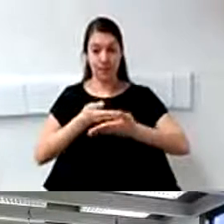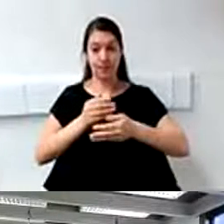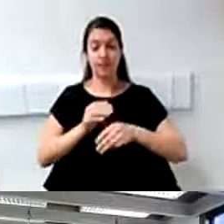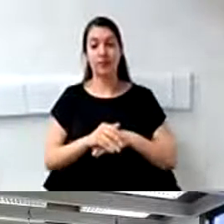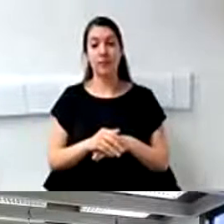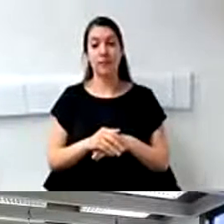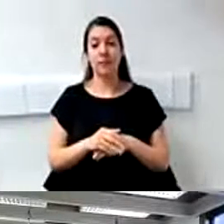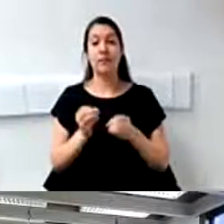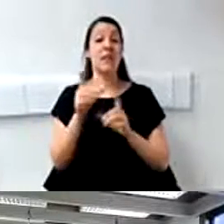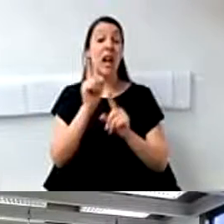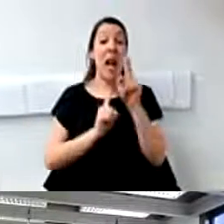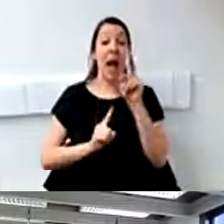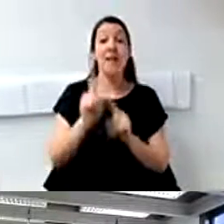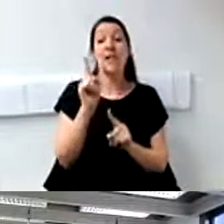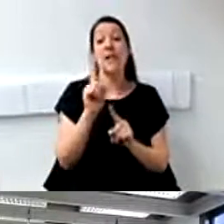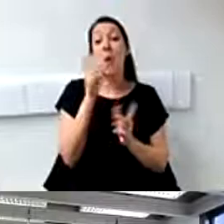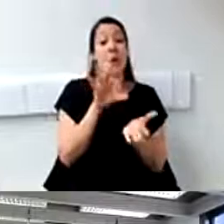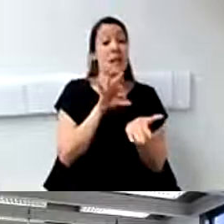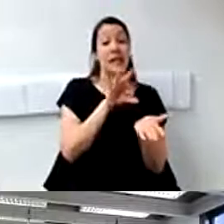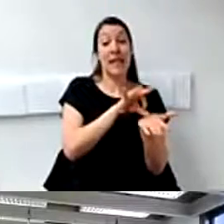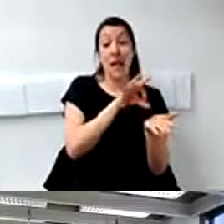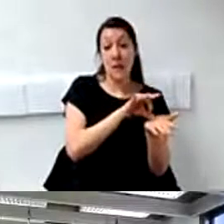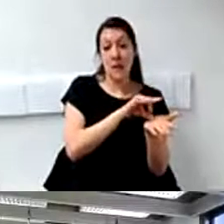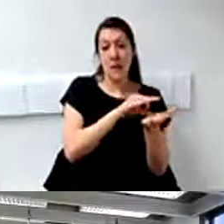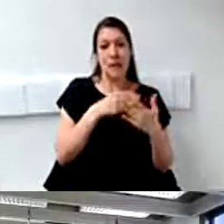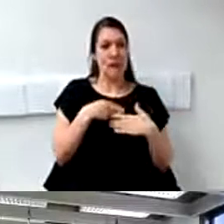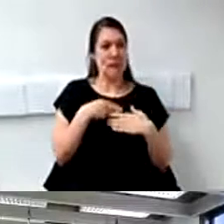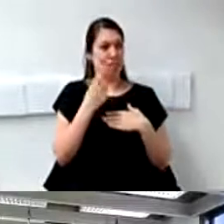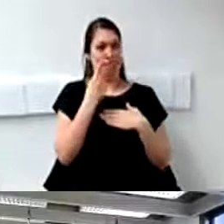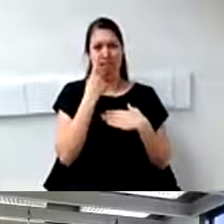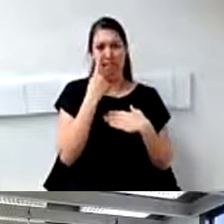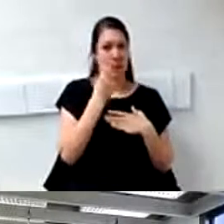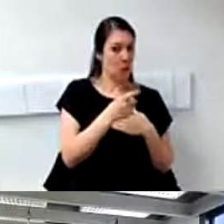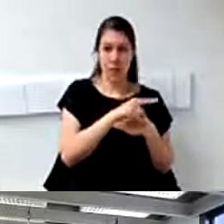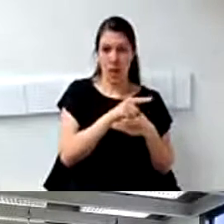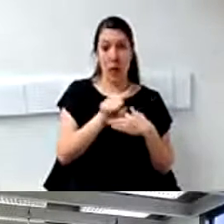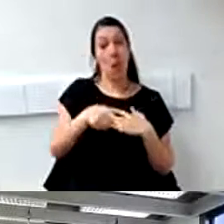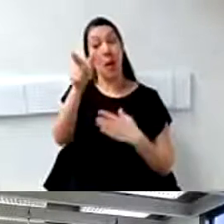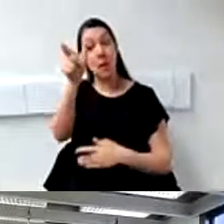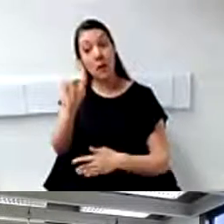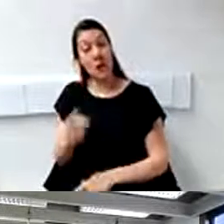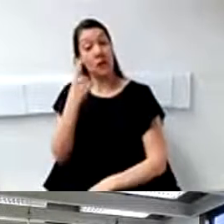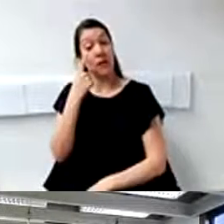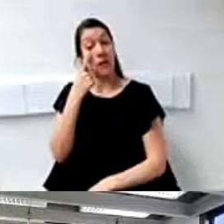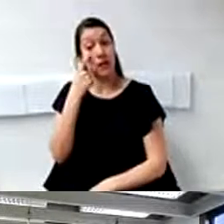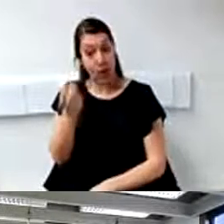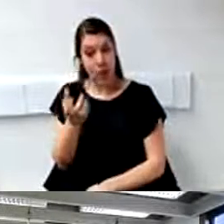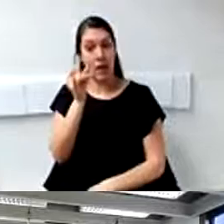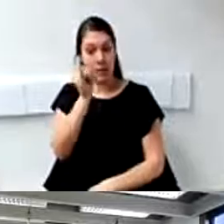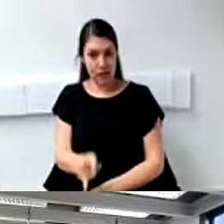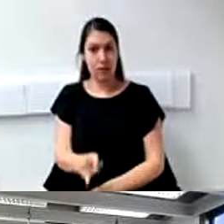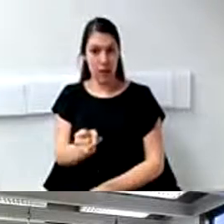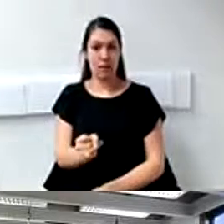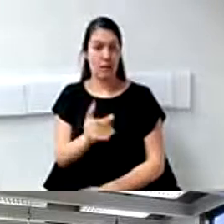lo que plantea un servicio no se me ocurrió a mí, pero sí, es verdad. Sigue siendo una barrera. ¿Sí?